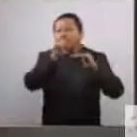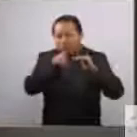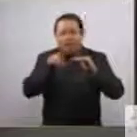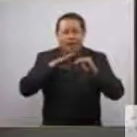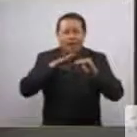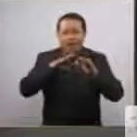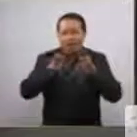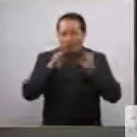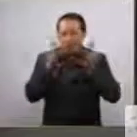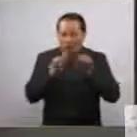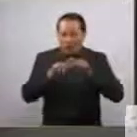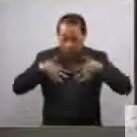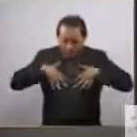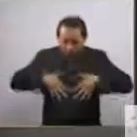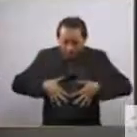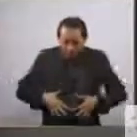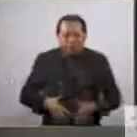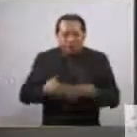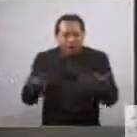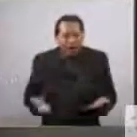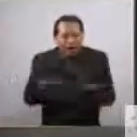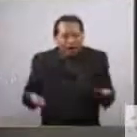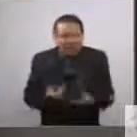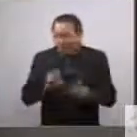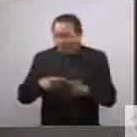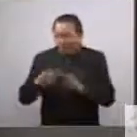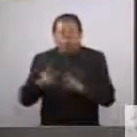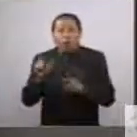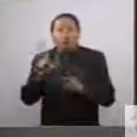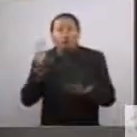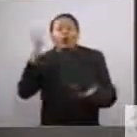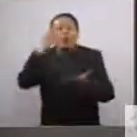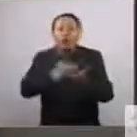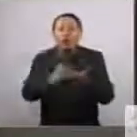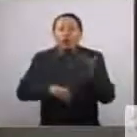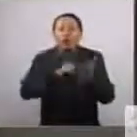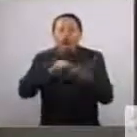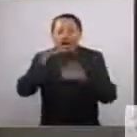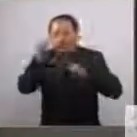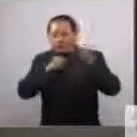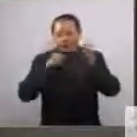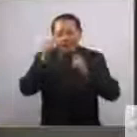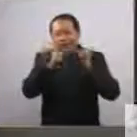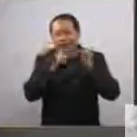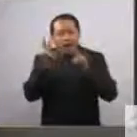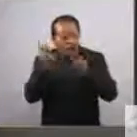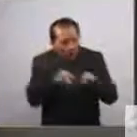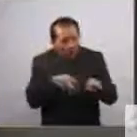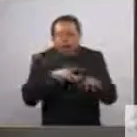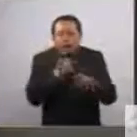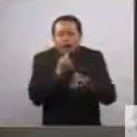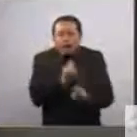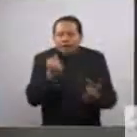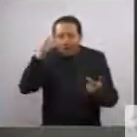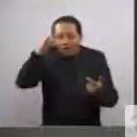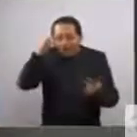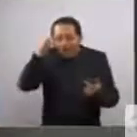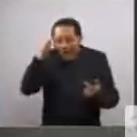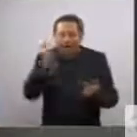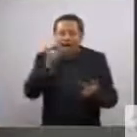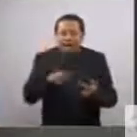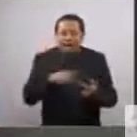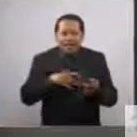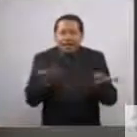danzas! ¡Qué bonito se siente cuando vamos a algún lugar turístico y nos encontramos a niñas y niños indígenas ofreciéndonos